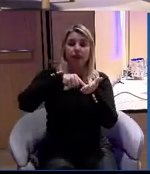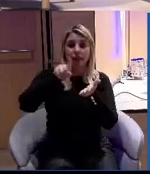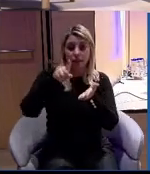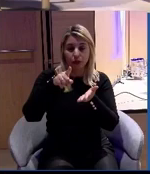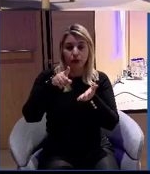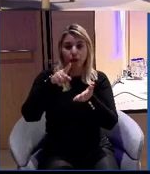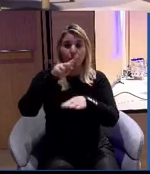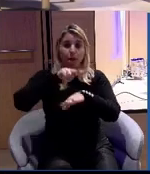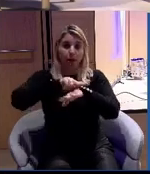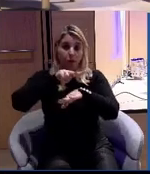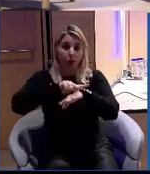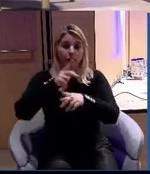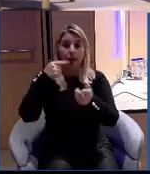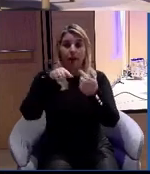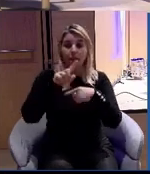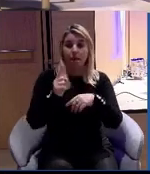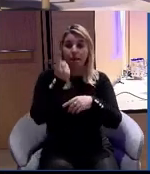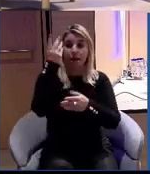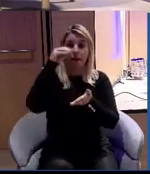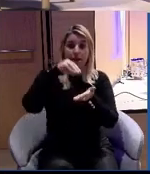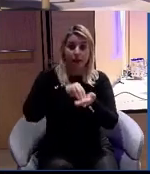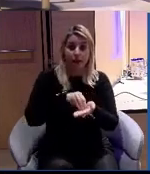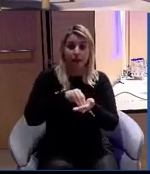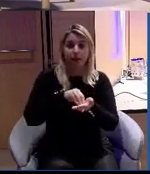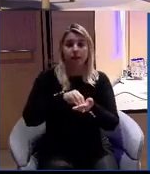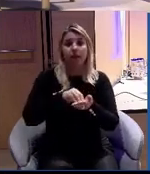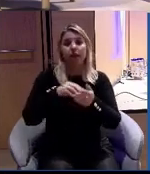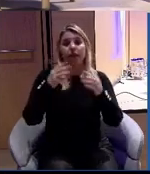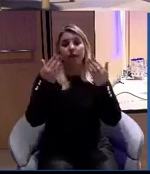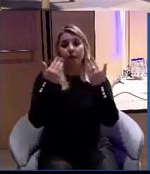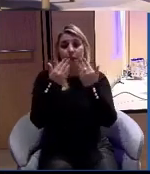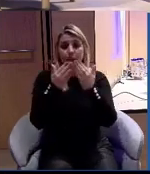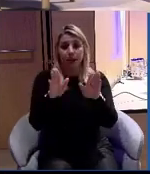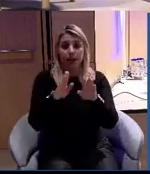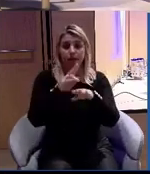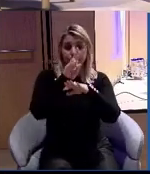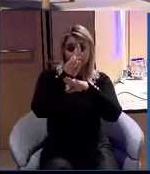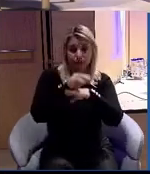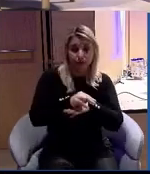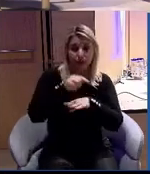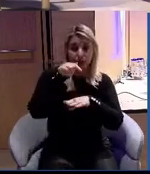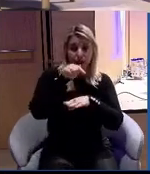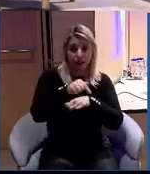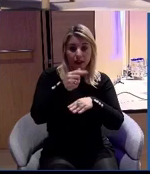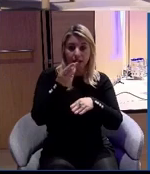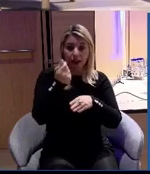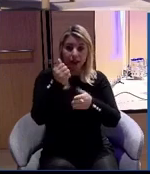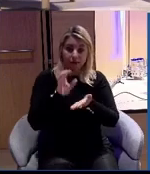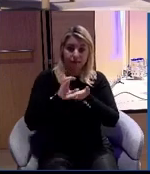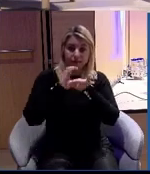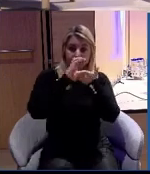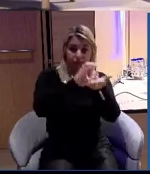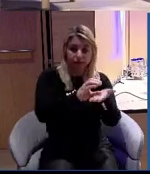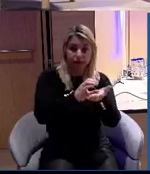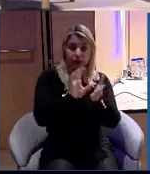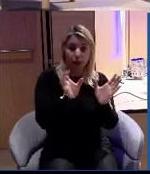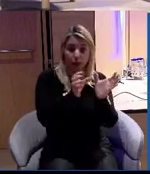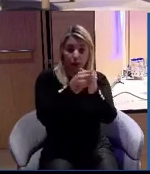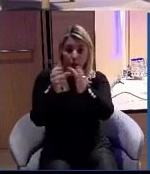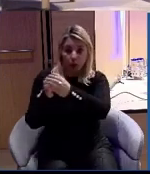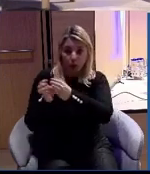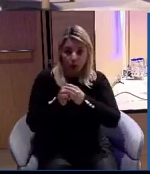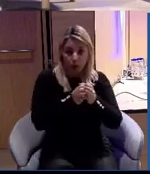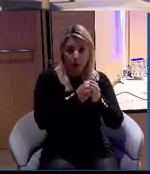eh donde por primera vez se implementaba el observatorio Nacional de financiamiento político que obligaba a las candidaturas y a los